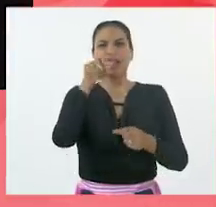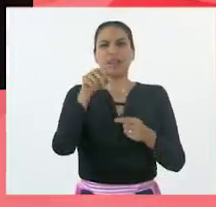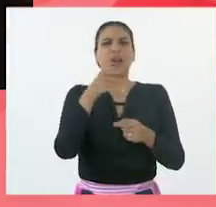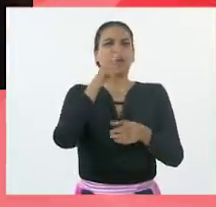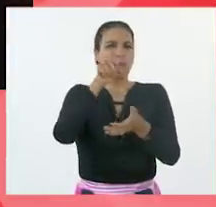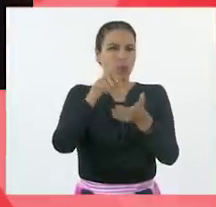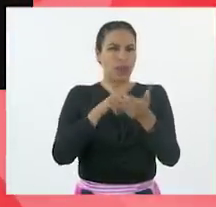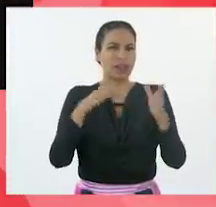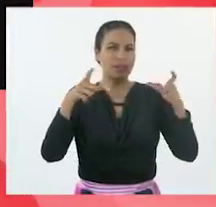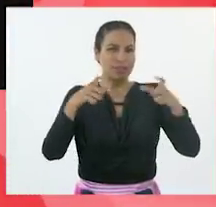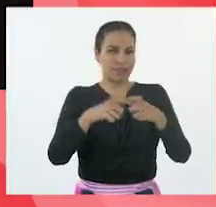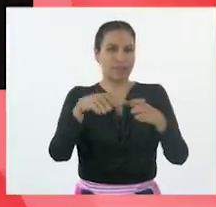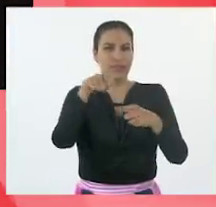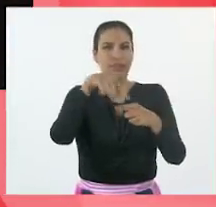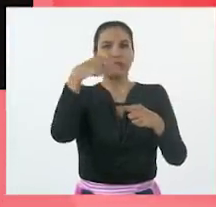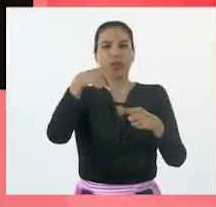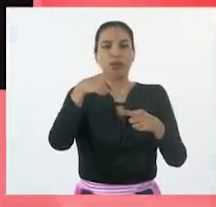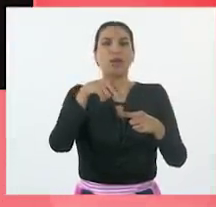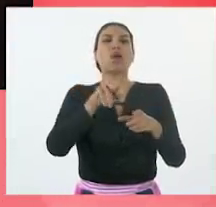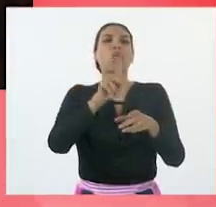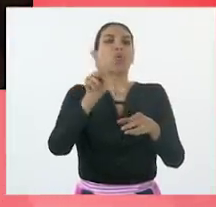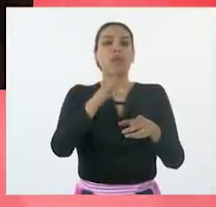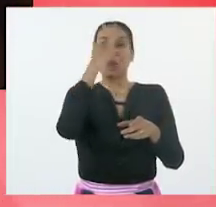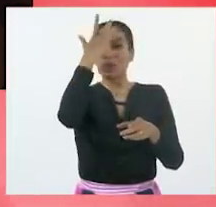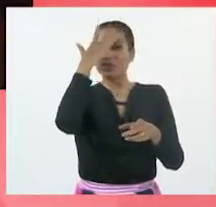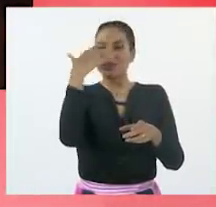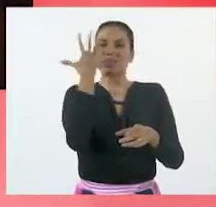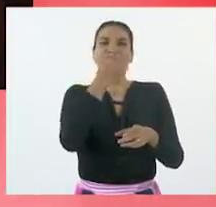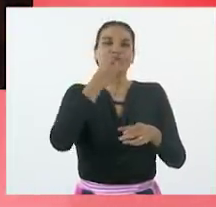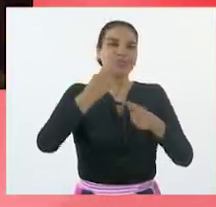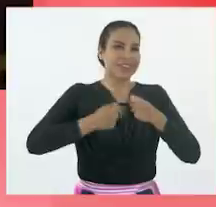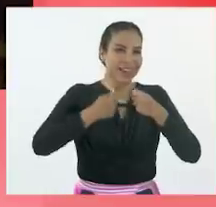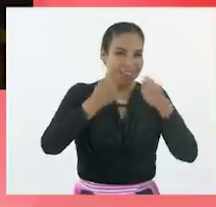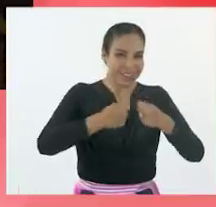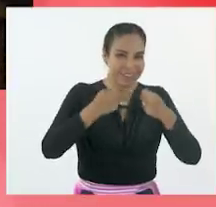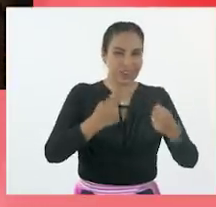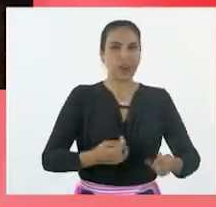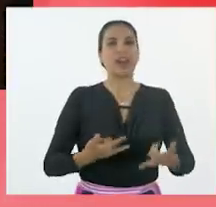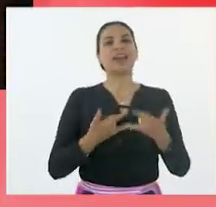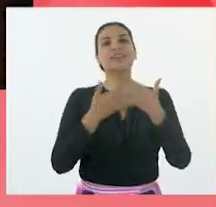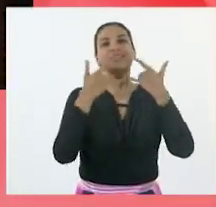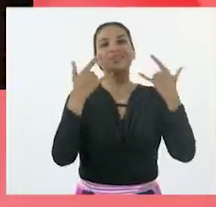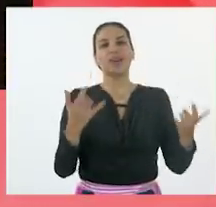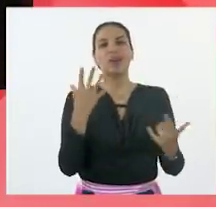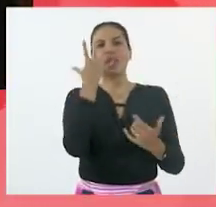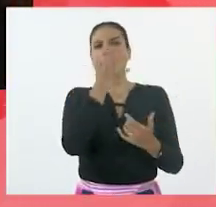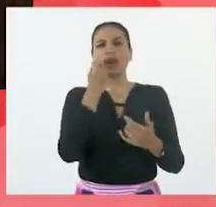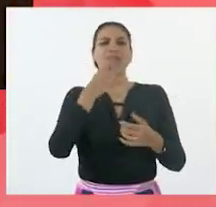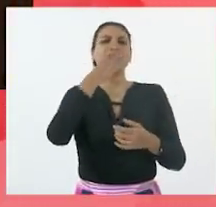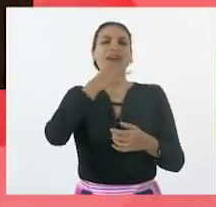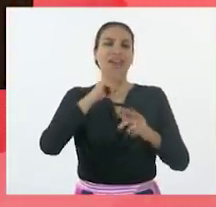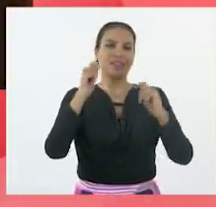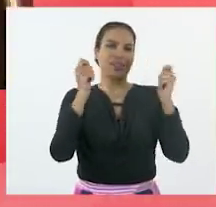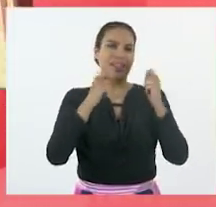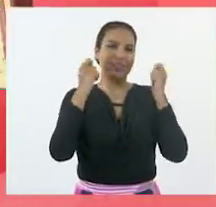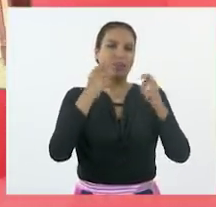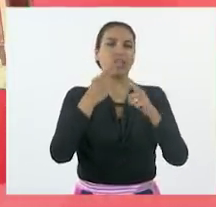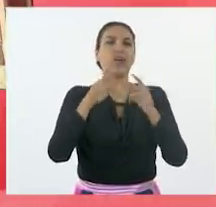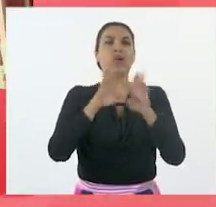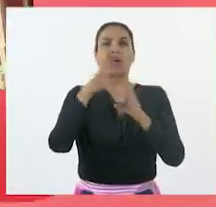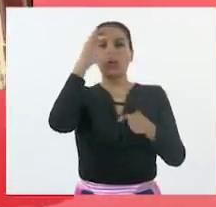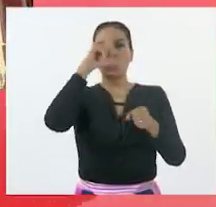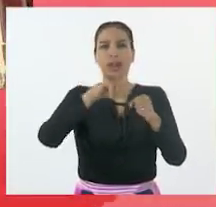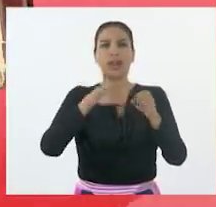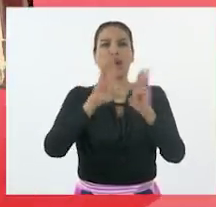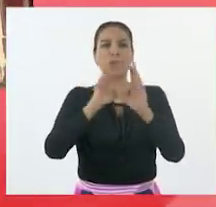pequeño lugar fue nombrado Pueblo Mágico por sus tradiciones, su historia y sus inigualables fiestas culturales como el